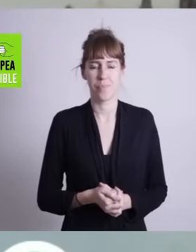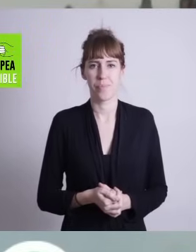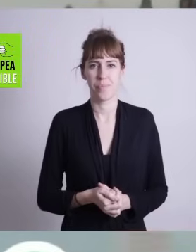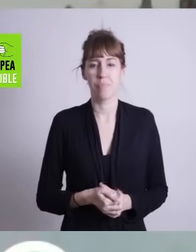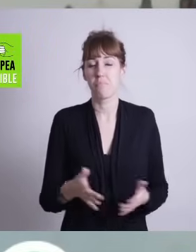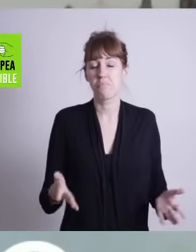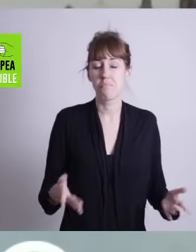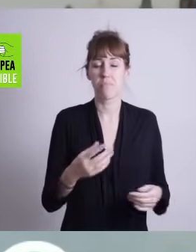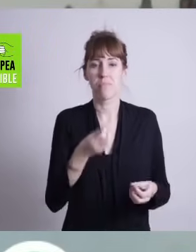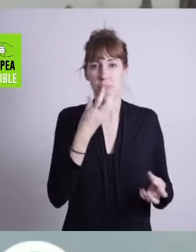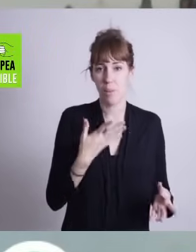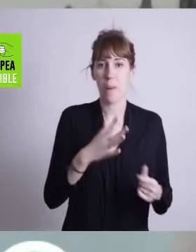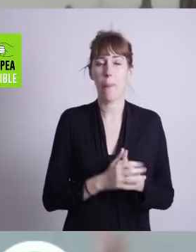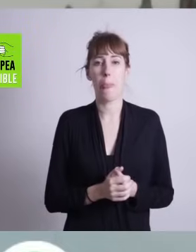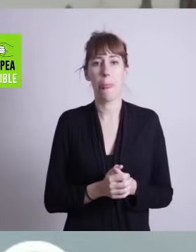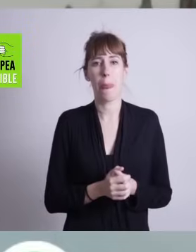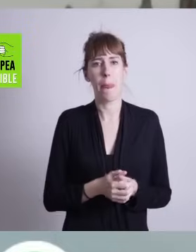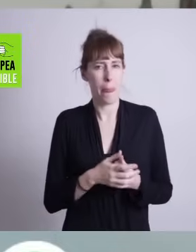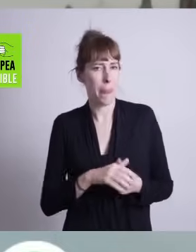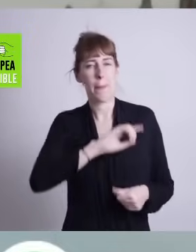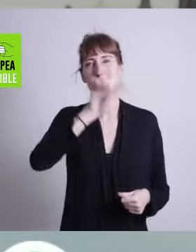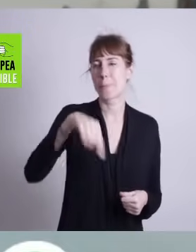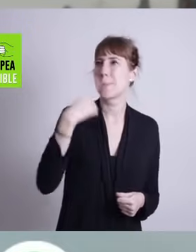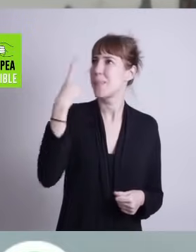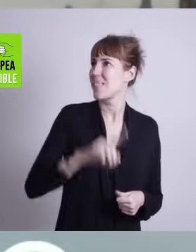Podrá quedar muy bien, podrá parecer que sabemos mucho,